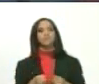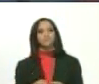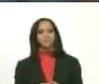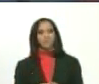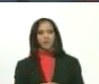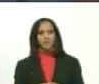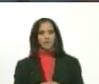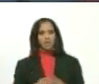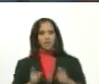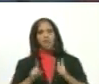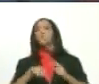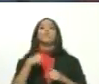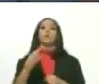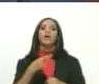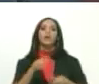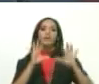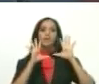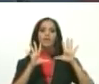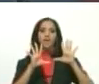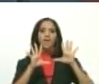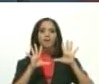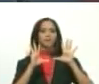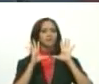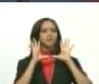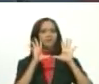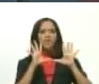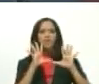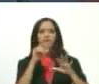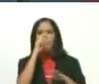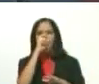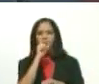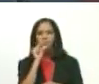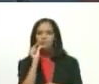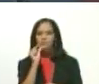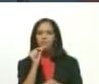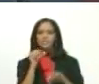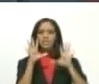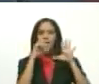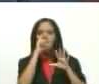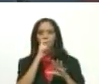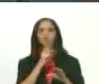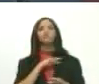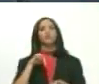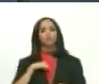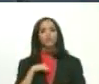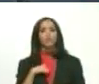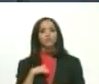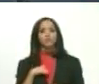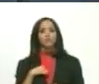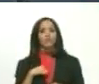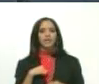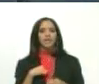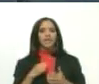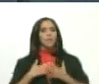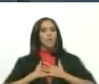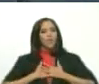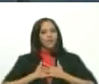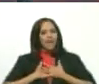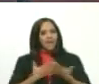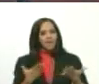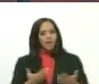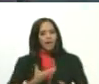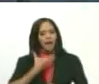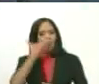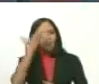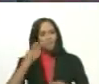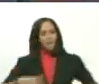después de casi 10 años, después de casi 10 años que hemos dado alma, vida